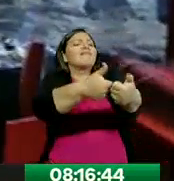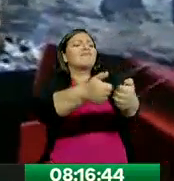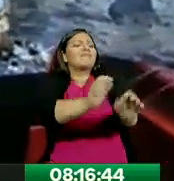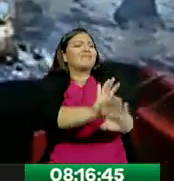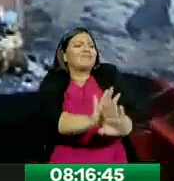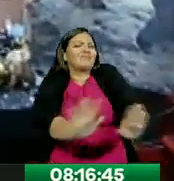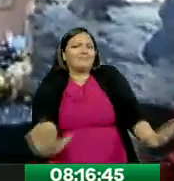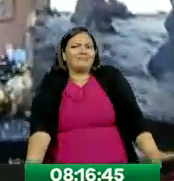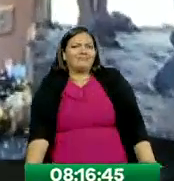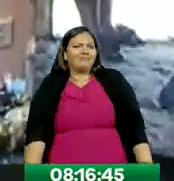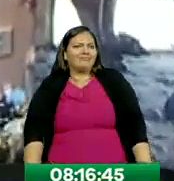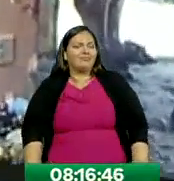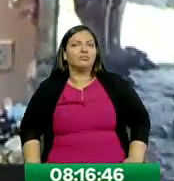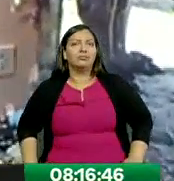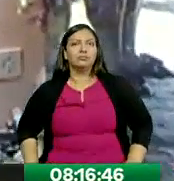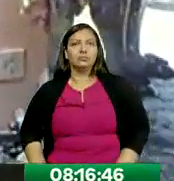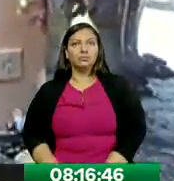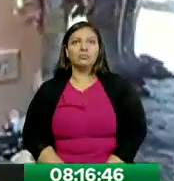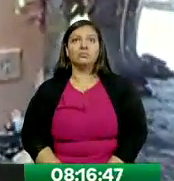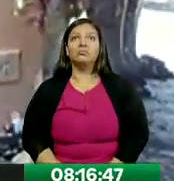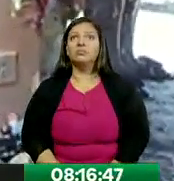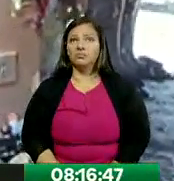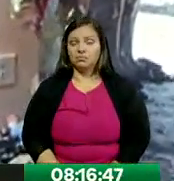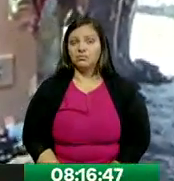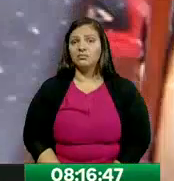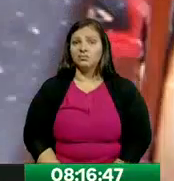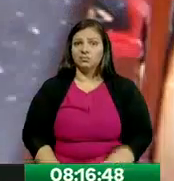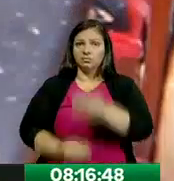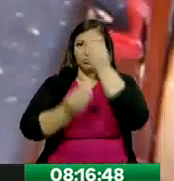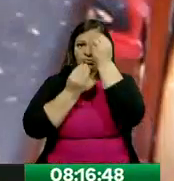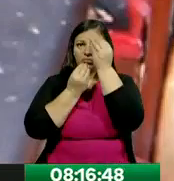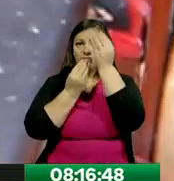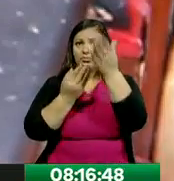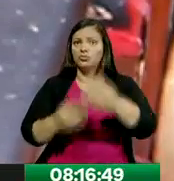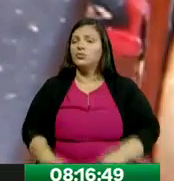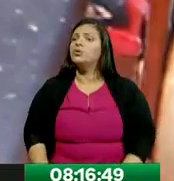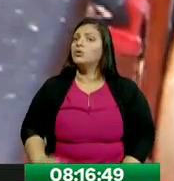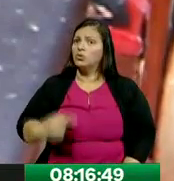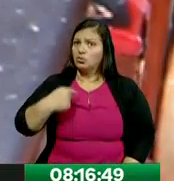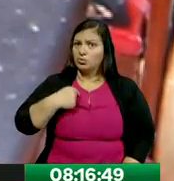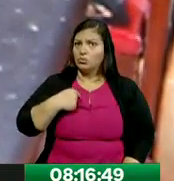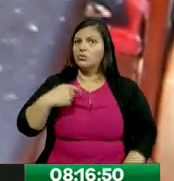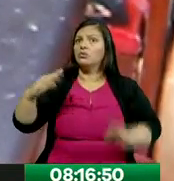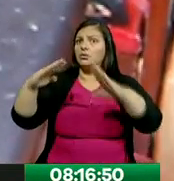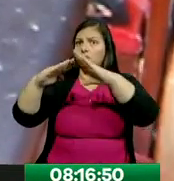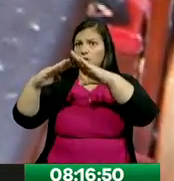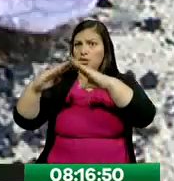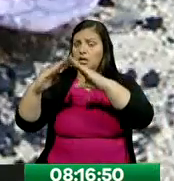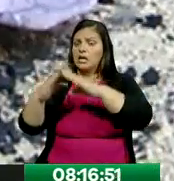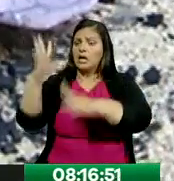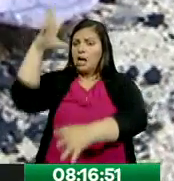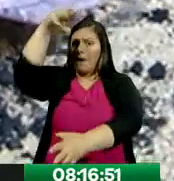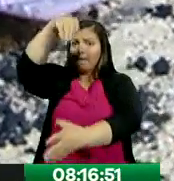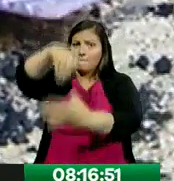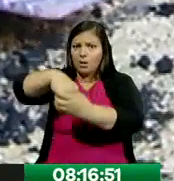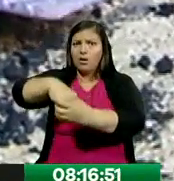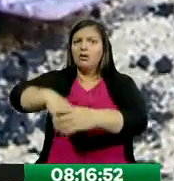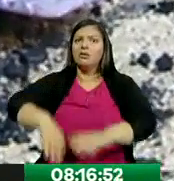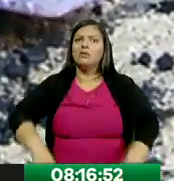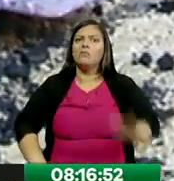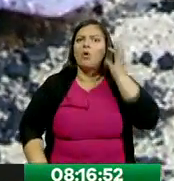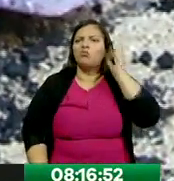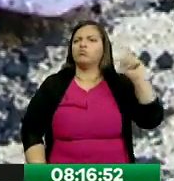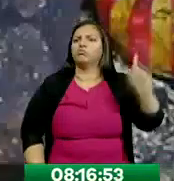esa señora asegura que se salvó de morir. Sus vecinos la ayudaron y cuentan que no es la primera vez que aquella ciudadana llega agresiva